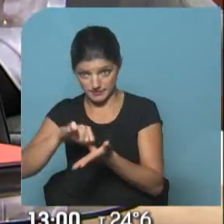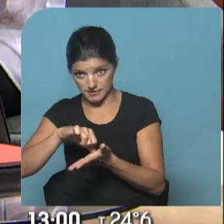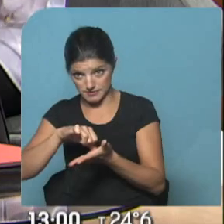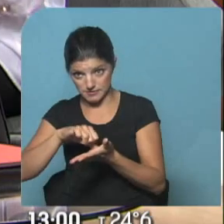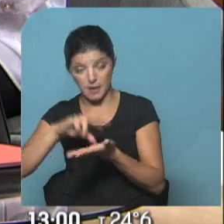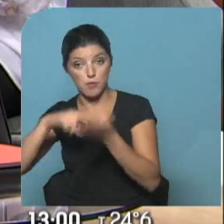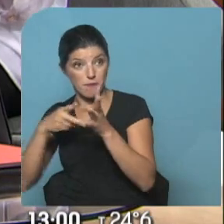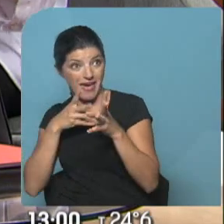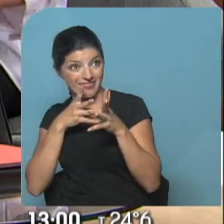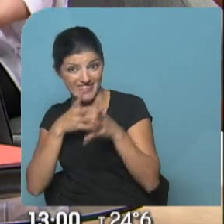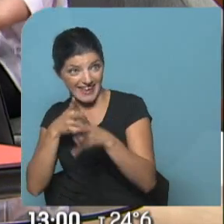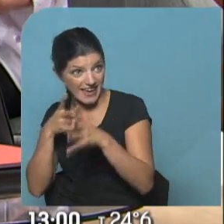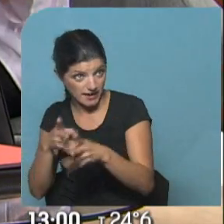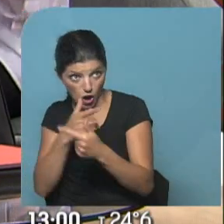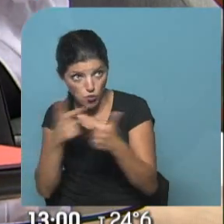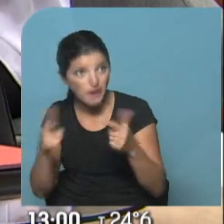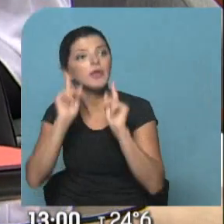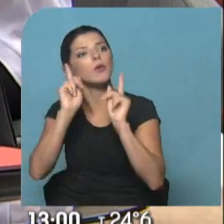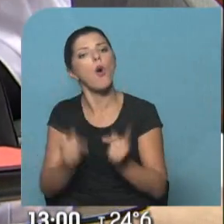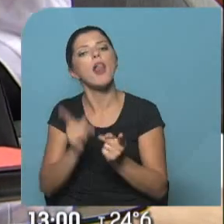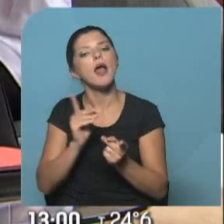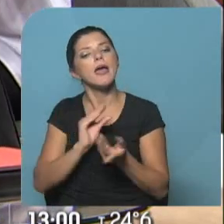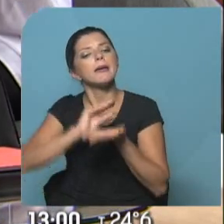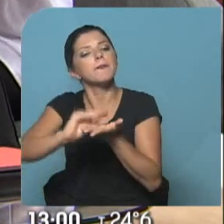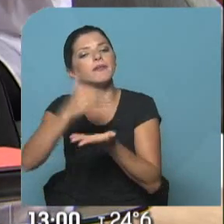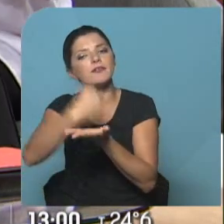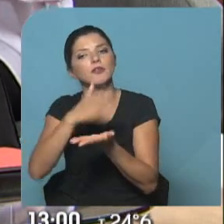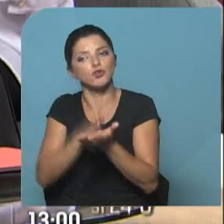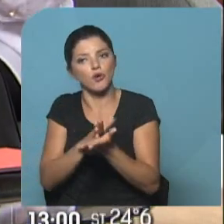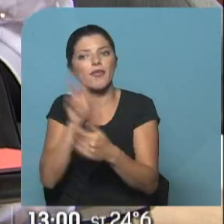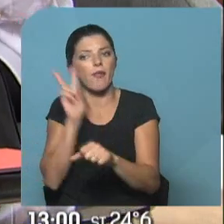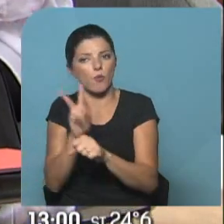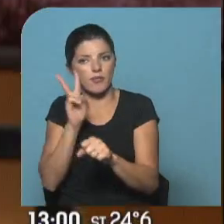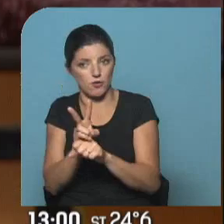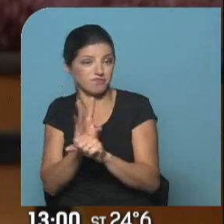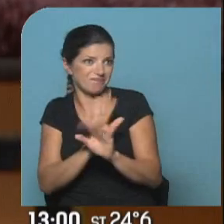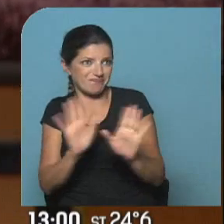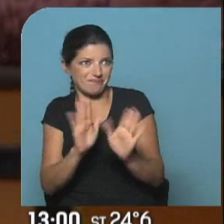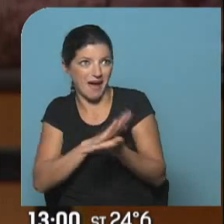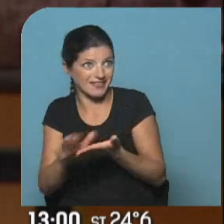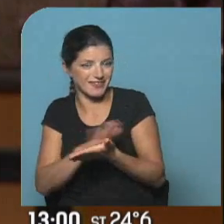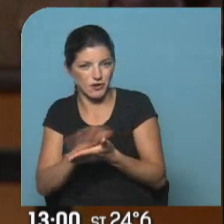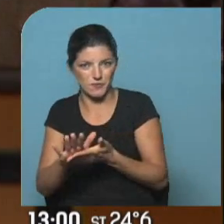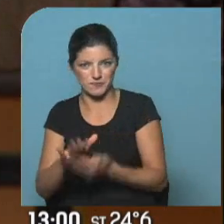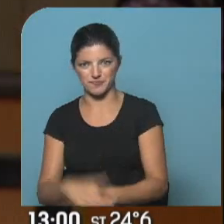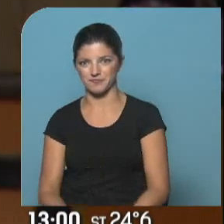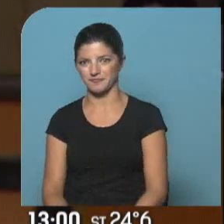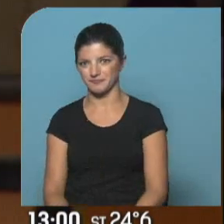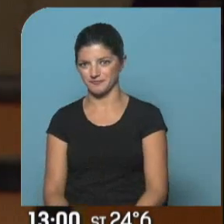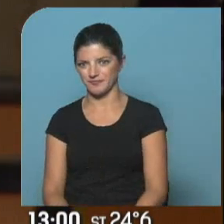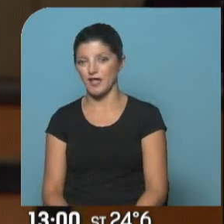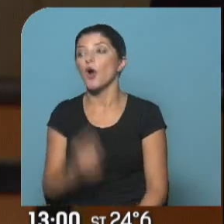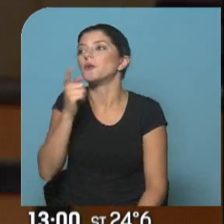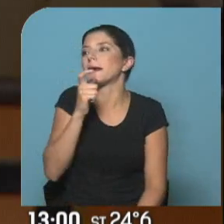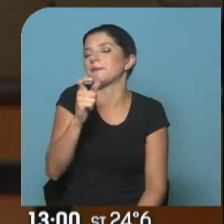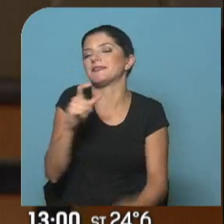conflictos concretos se invierte en defensa? ¿Es tan ABC como eso lo que te pregunto? Bueno, no es una, digamos, no hay una única